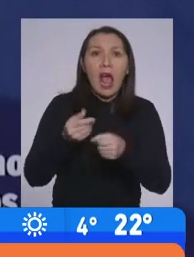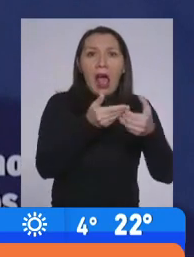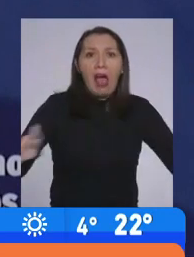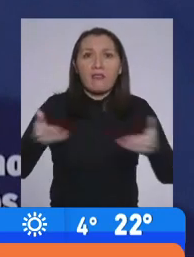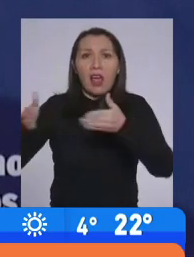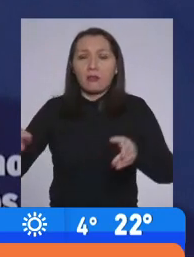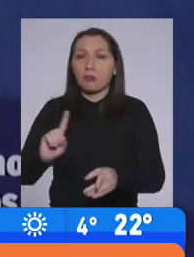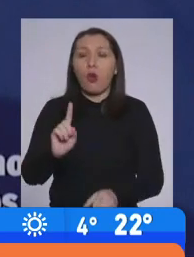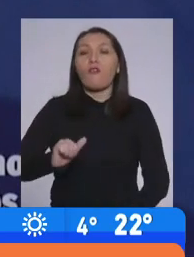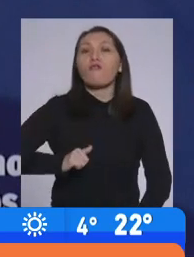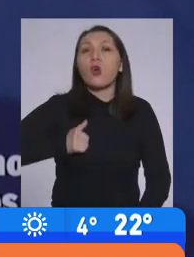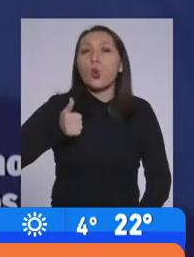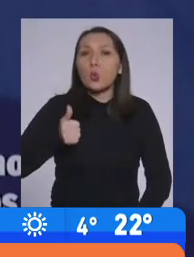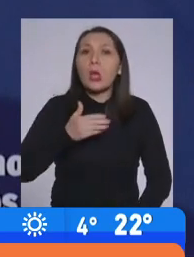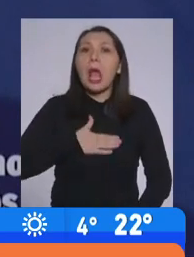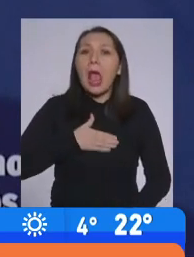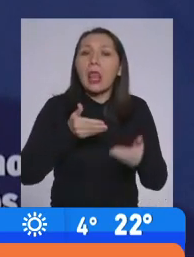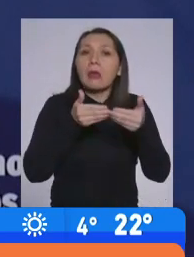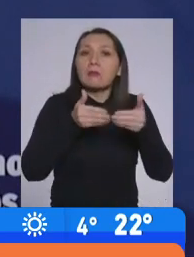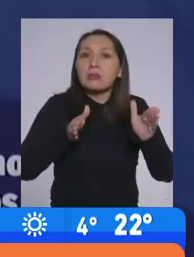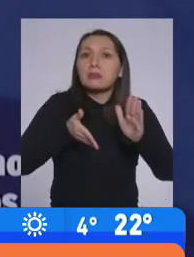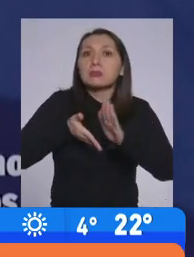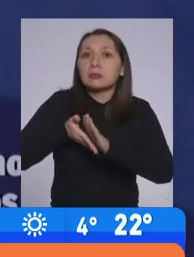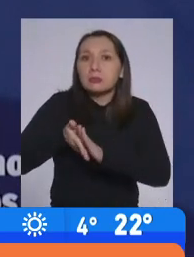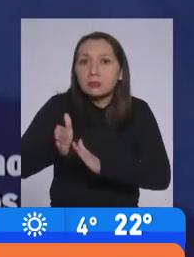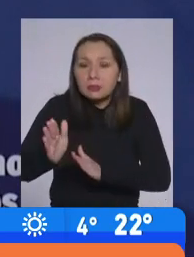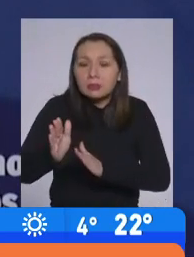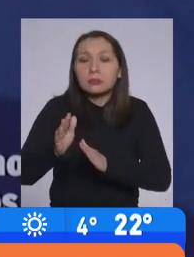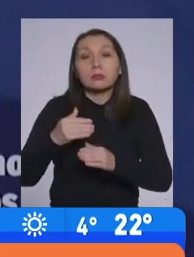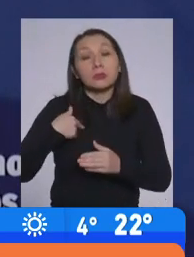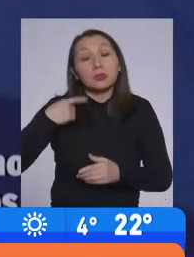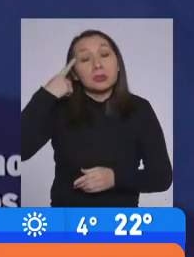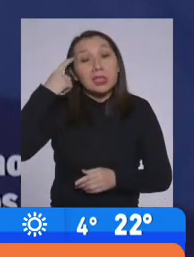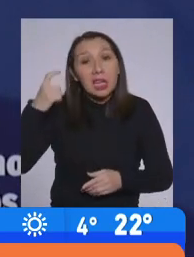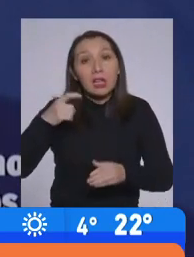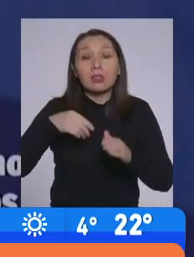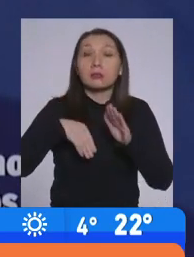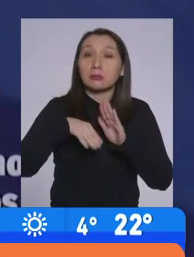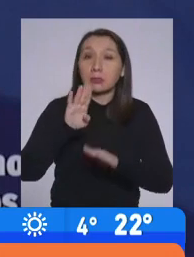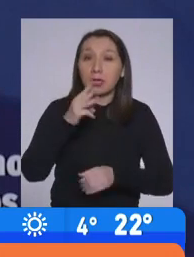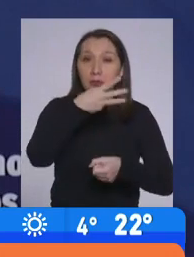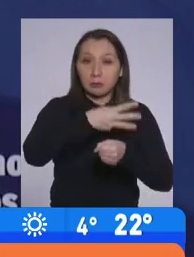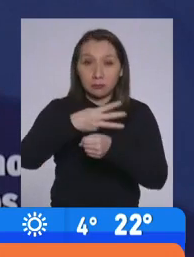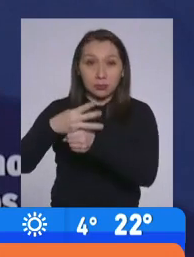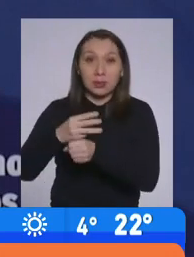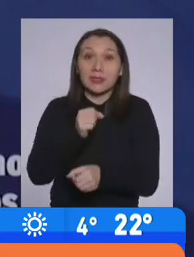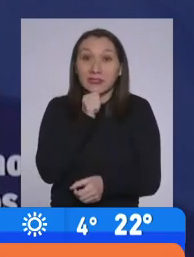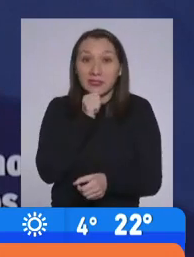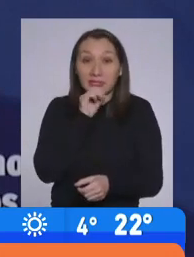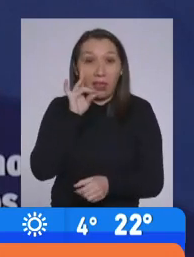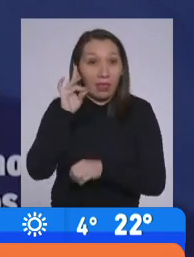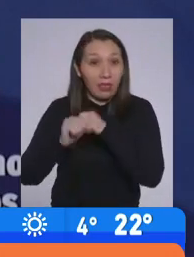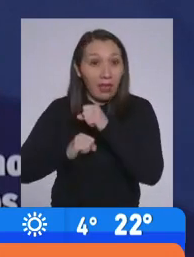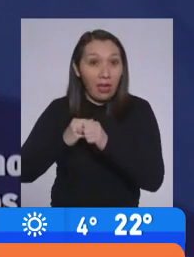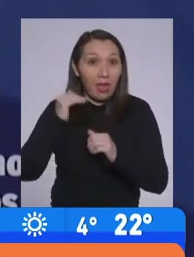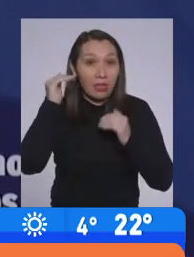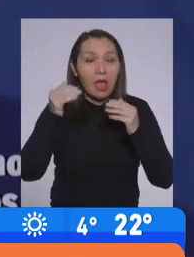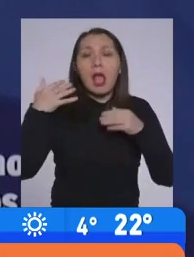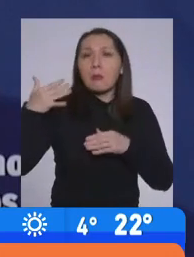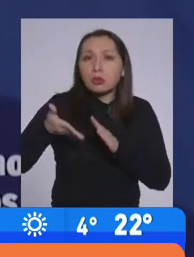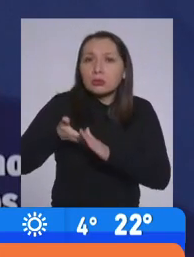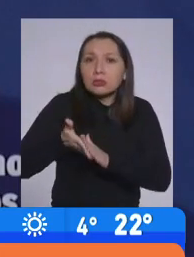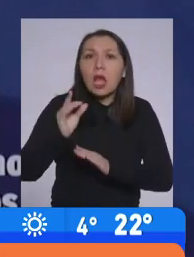es voluntaria yo creo que sobre todo para los adultos mayores es muy importante que